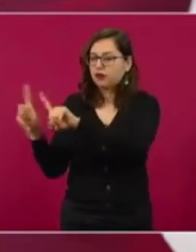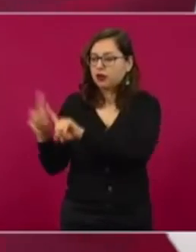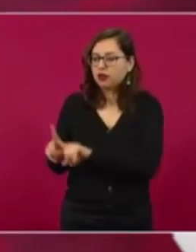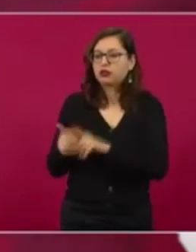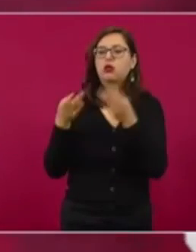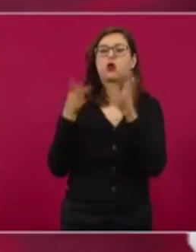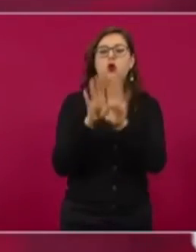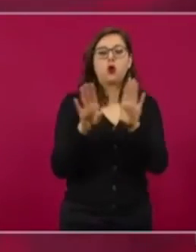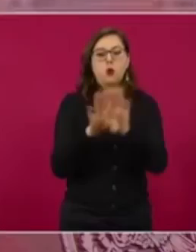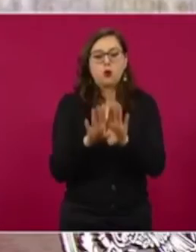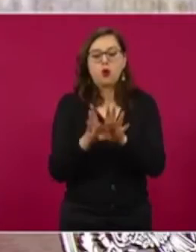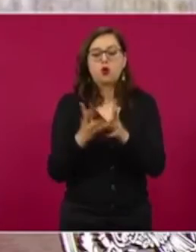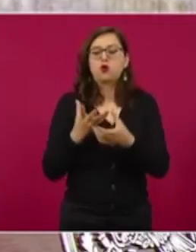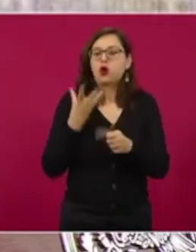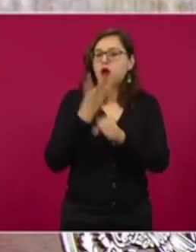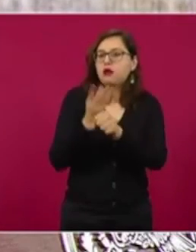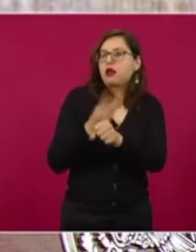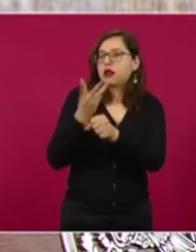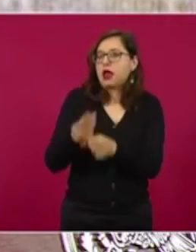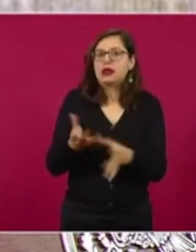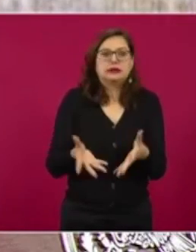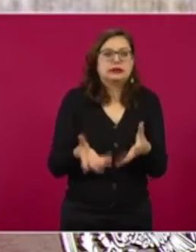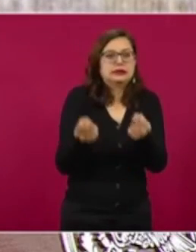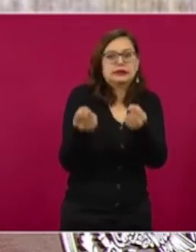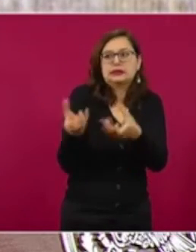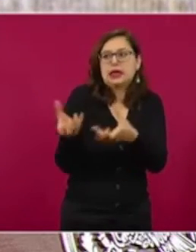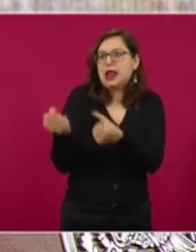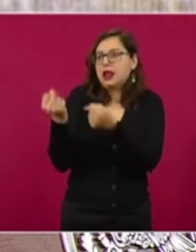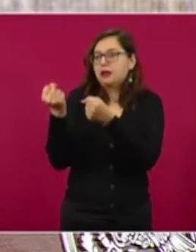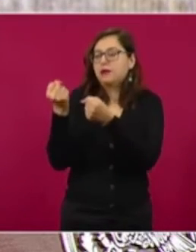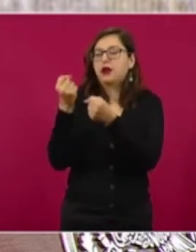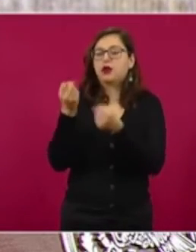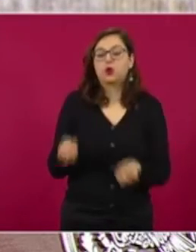cuántos espacios públicos hemos rescatado,